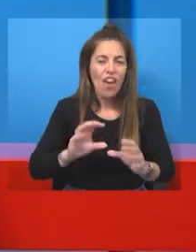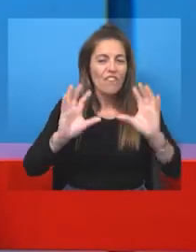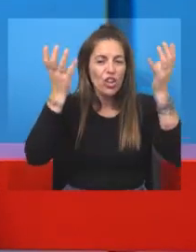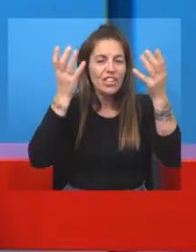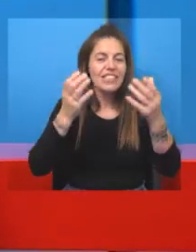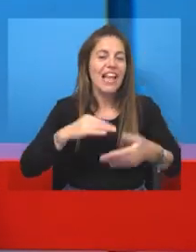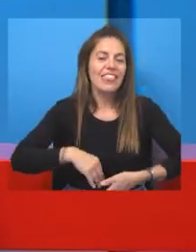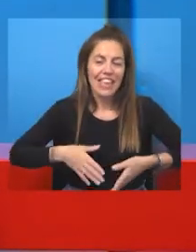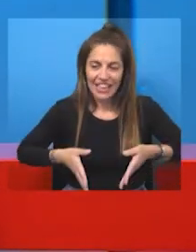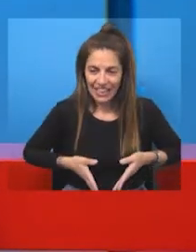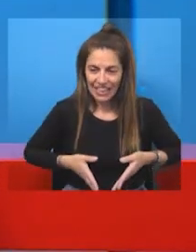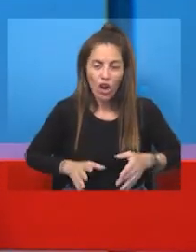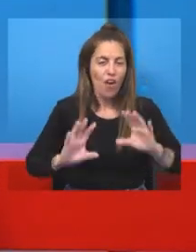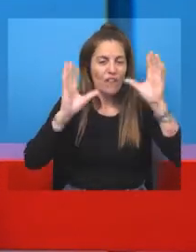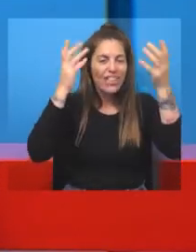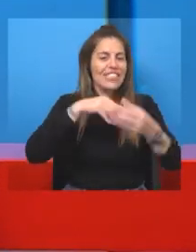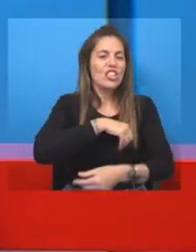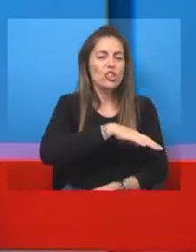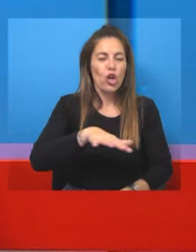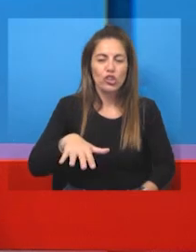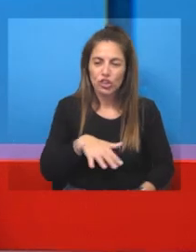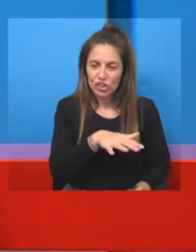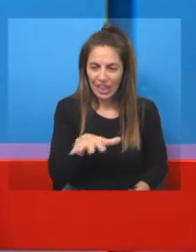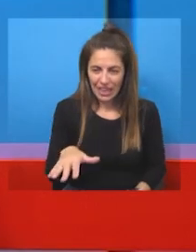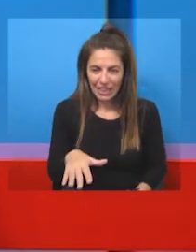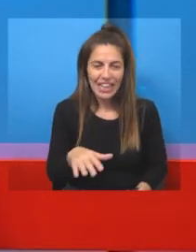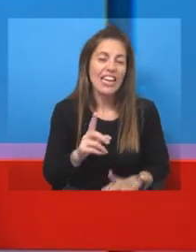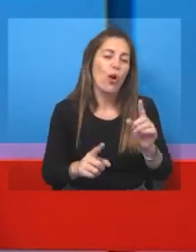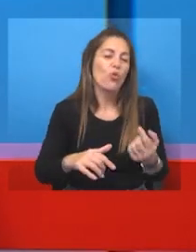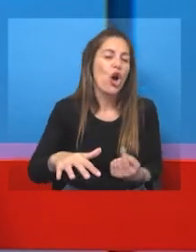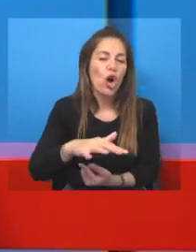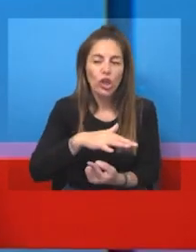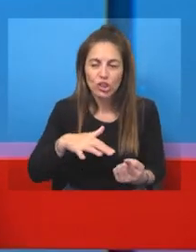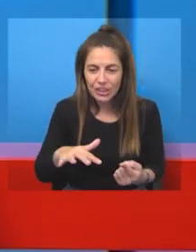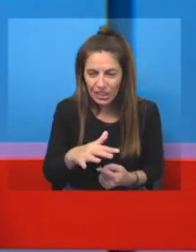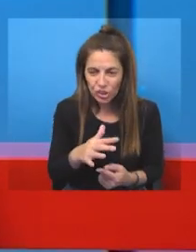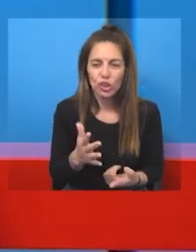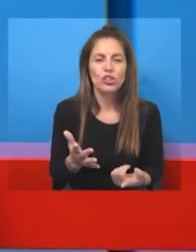de género Sit de violencia social algunos contextos